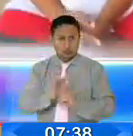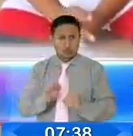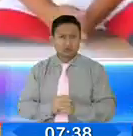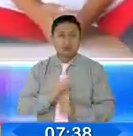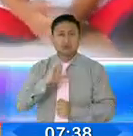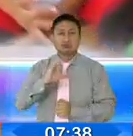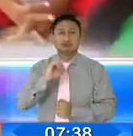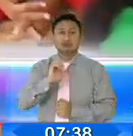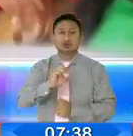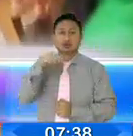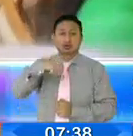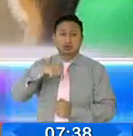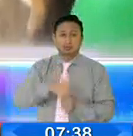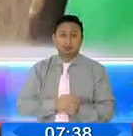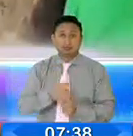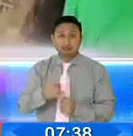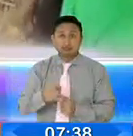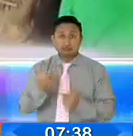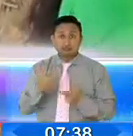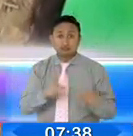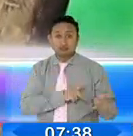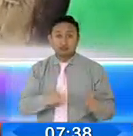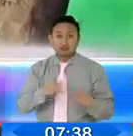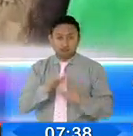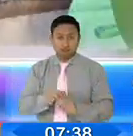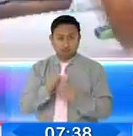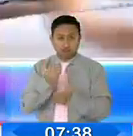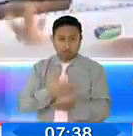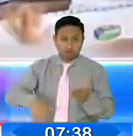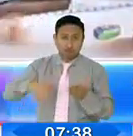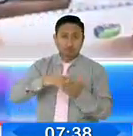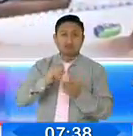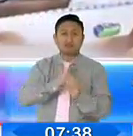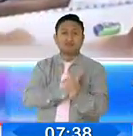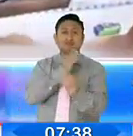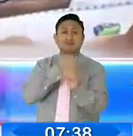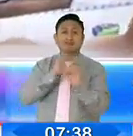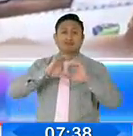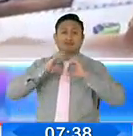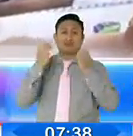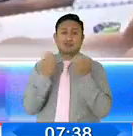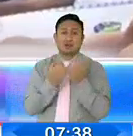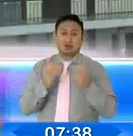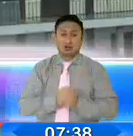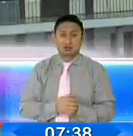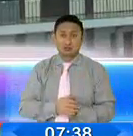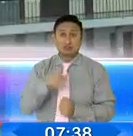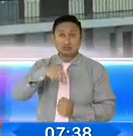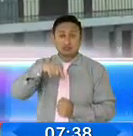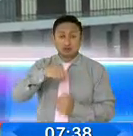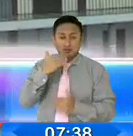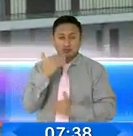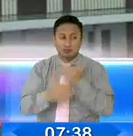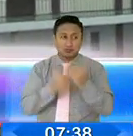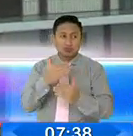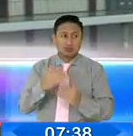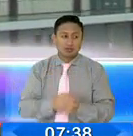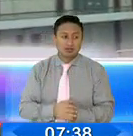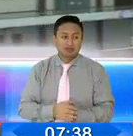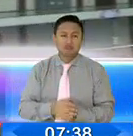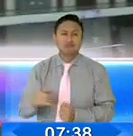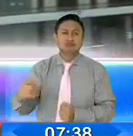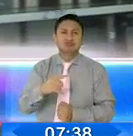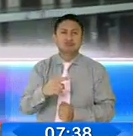ha autorizado ejecutar un plan piloto de vuelta a clases presenciales. El mismo será progresivo. El aforo máximo es